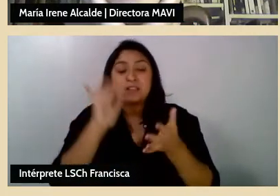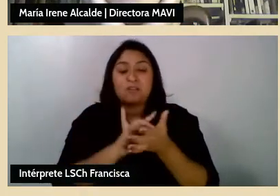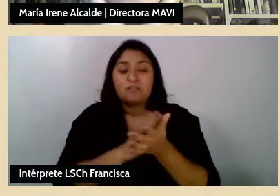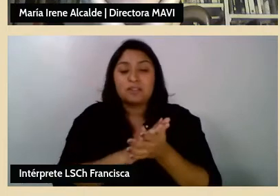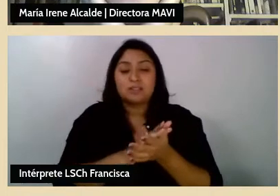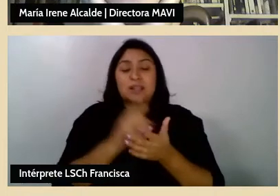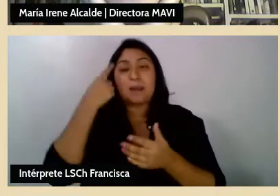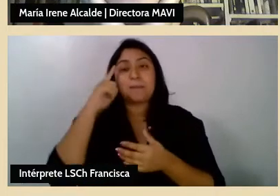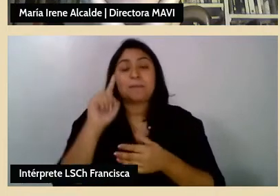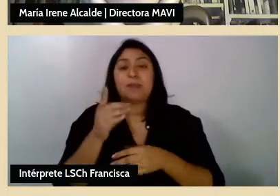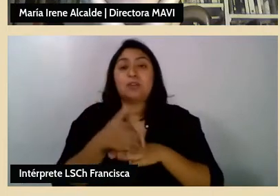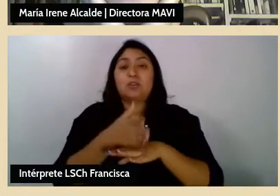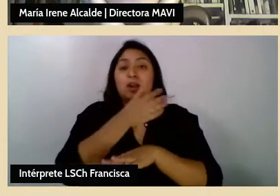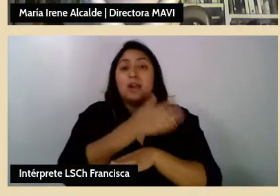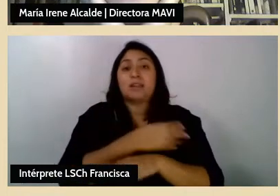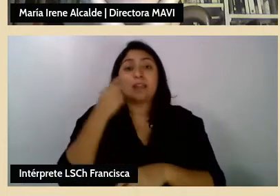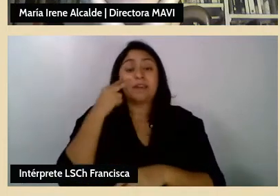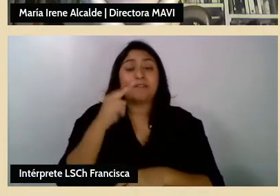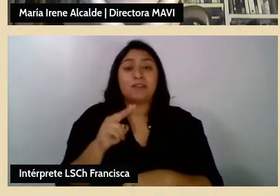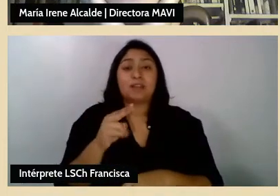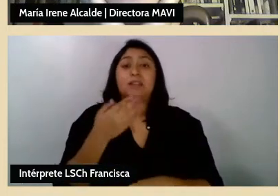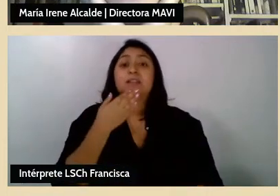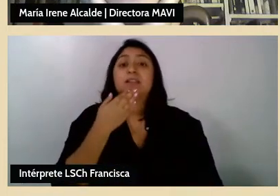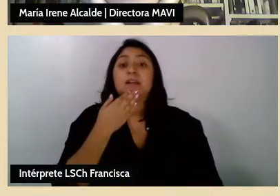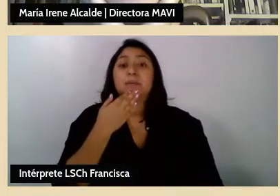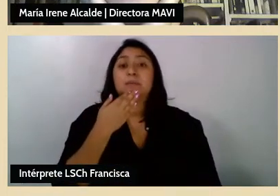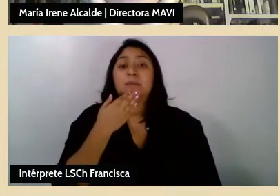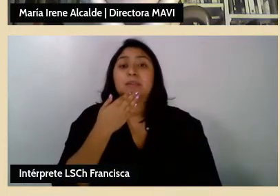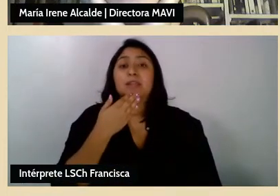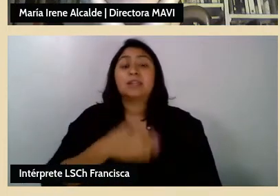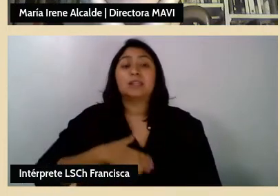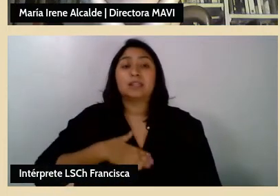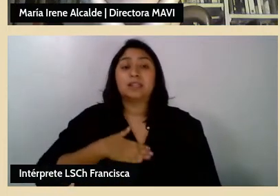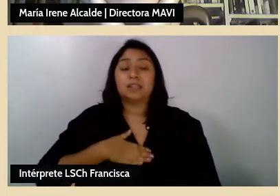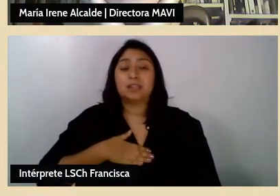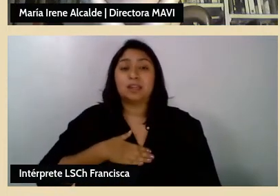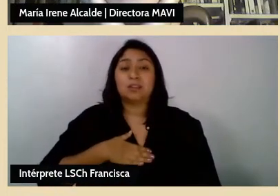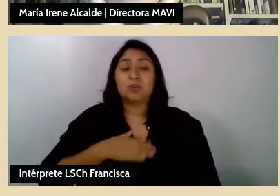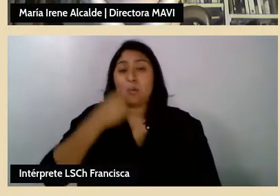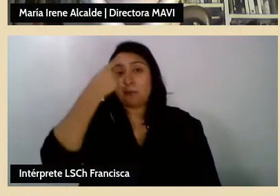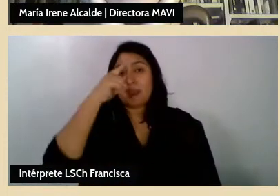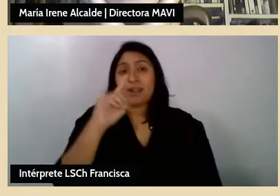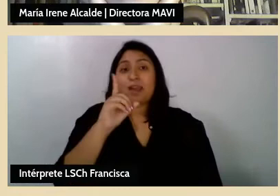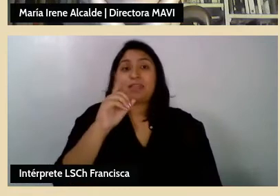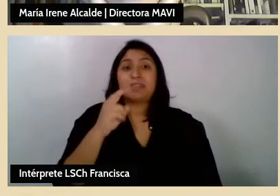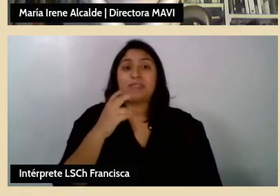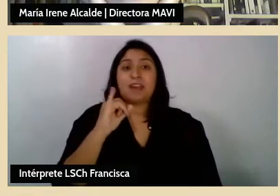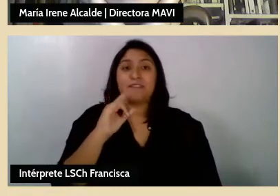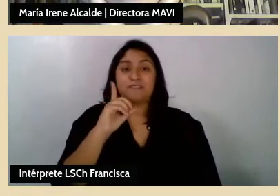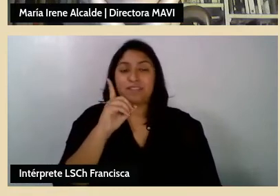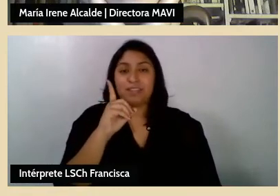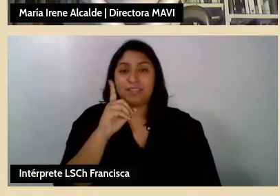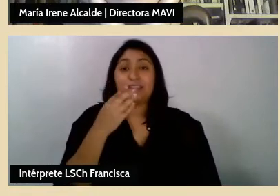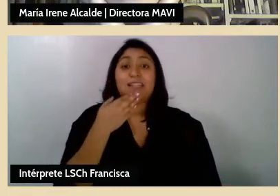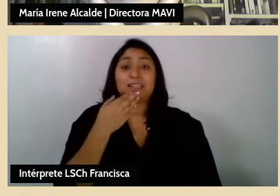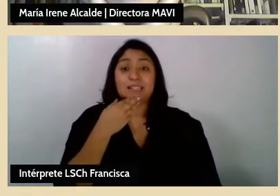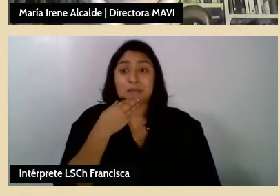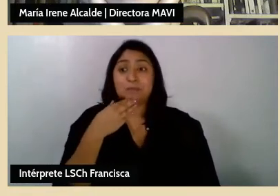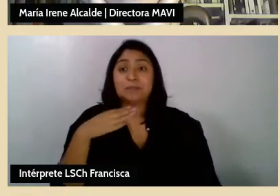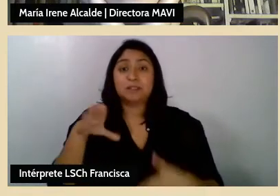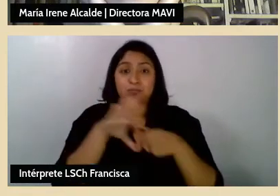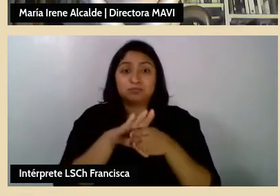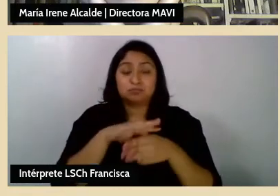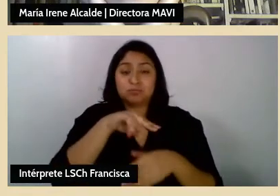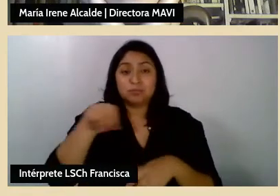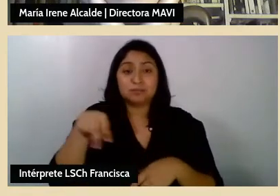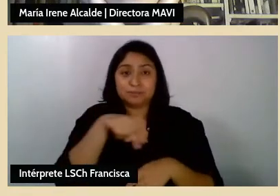a ese punto como de la pregunta, también quiero abrir el micrófono para David, que está también junto a nosotros allá